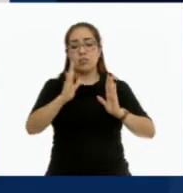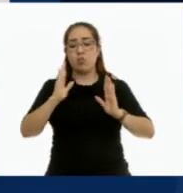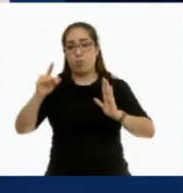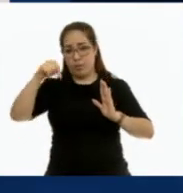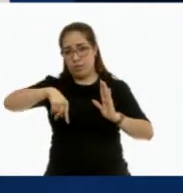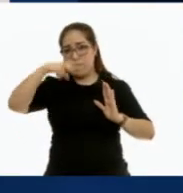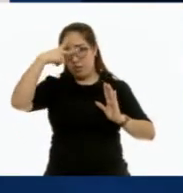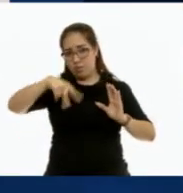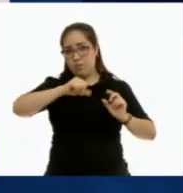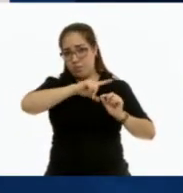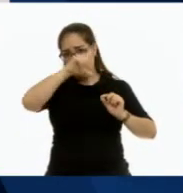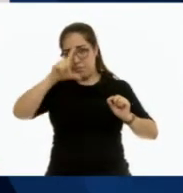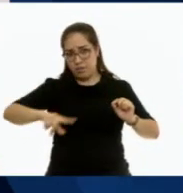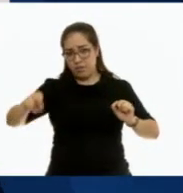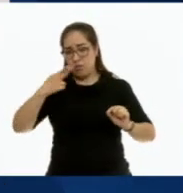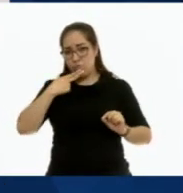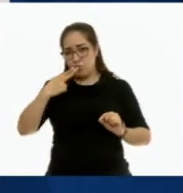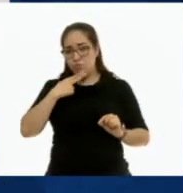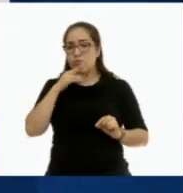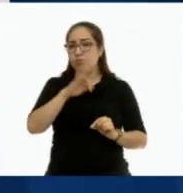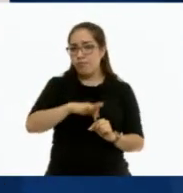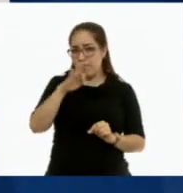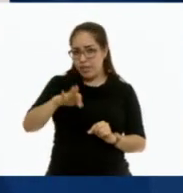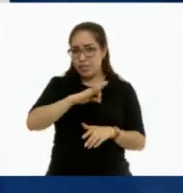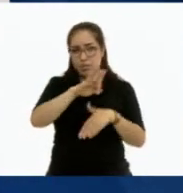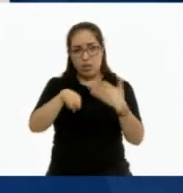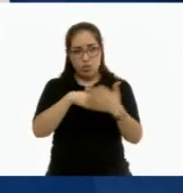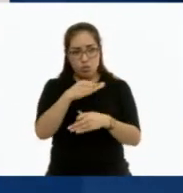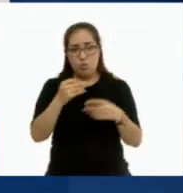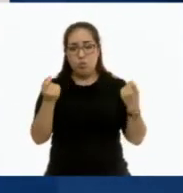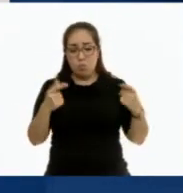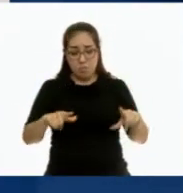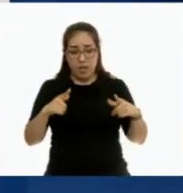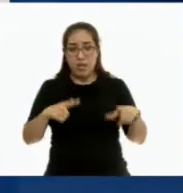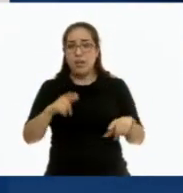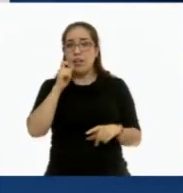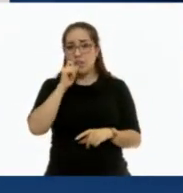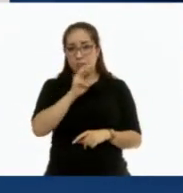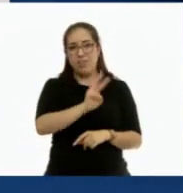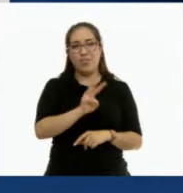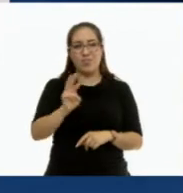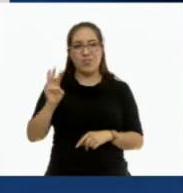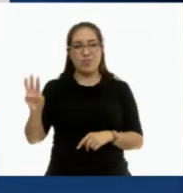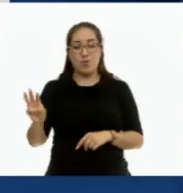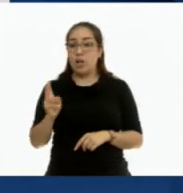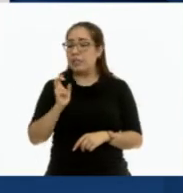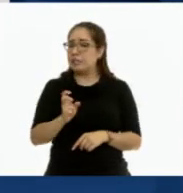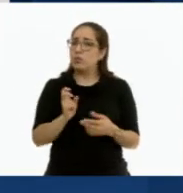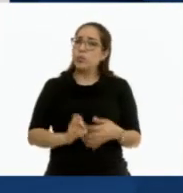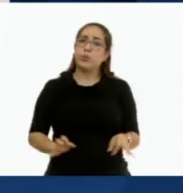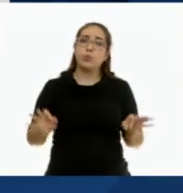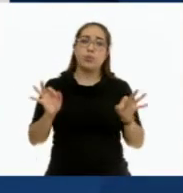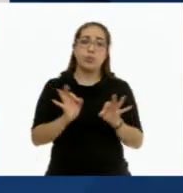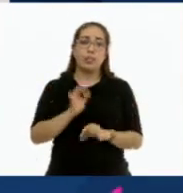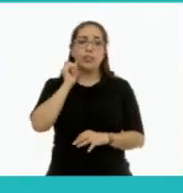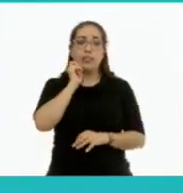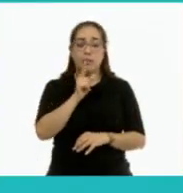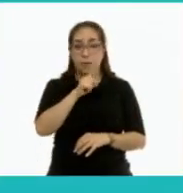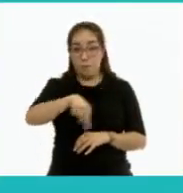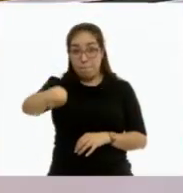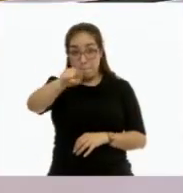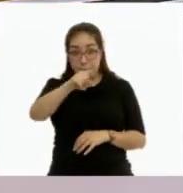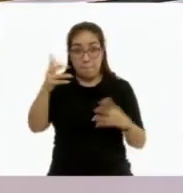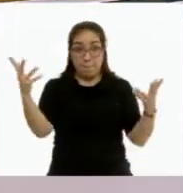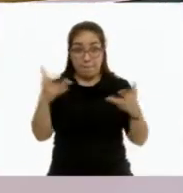México, inclusive la fecha y el link de donde se tomó. Entonces eso es muy importante cuando tú hagas